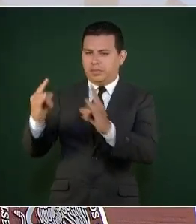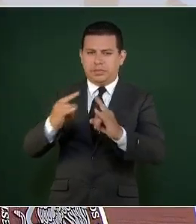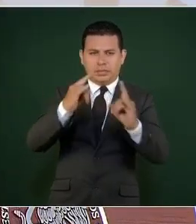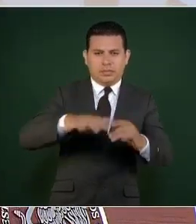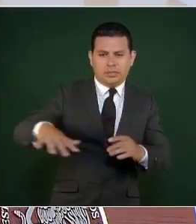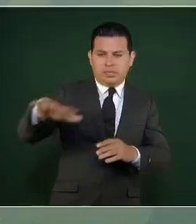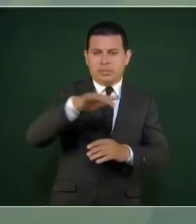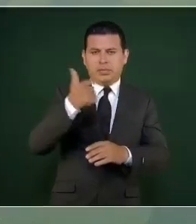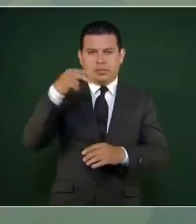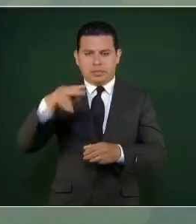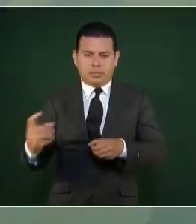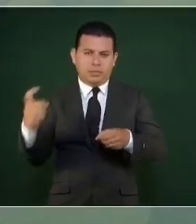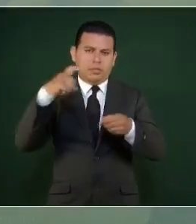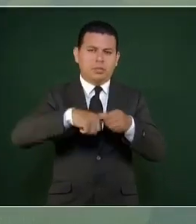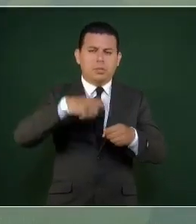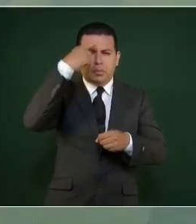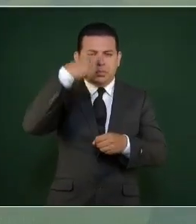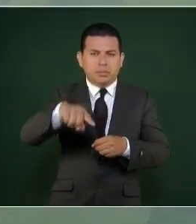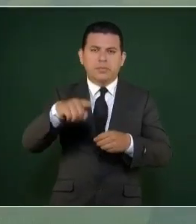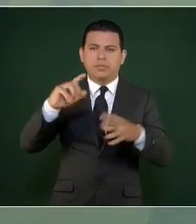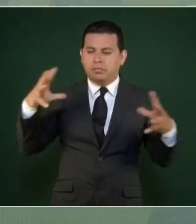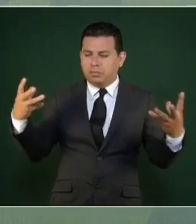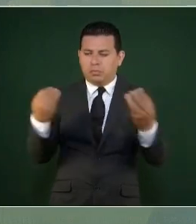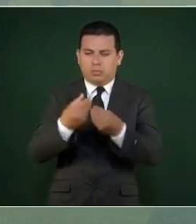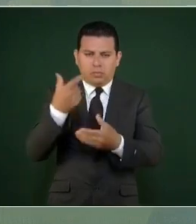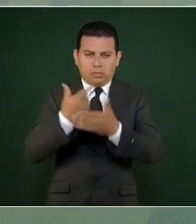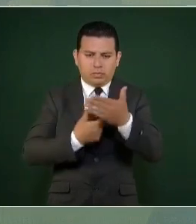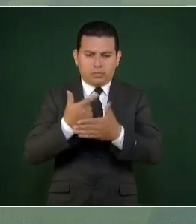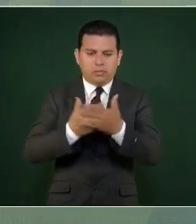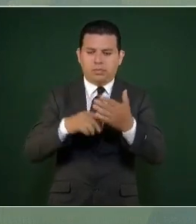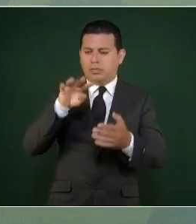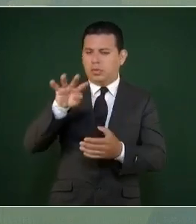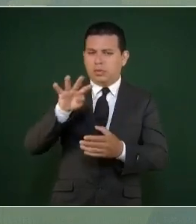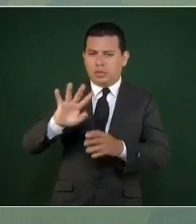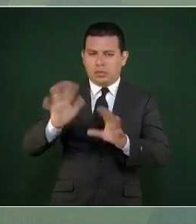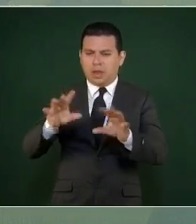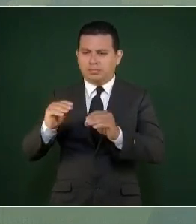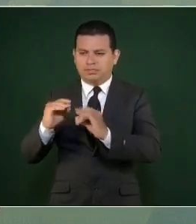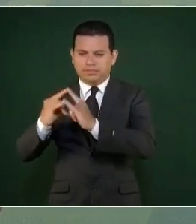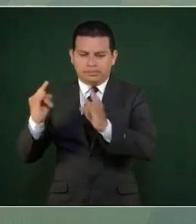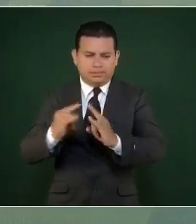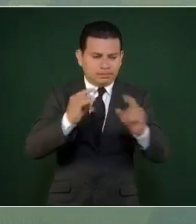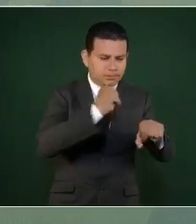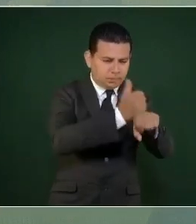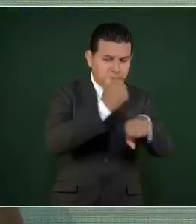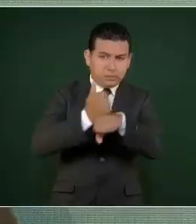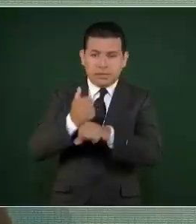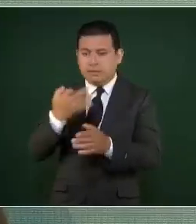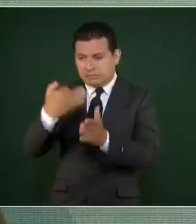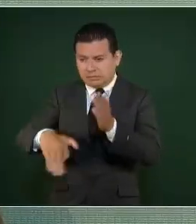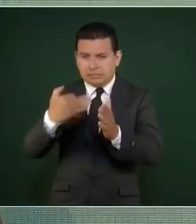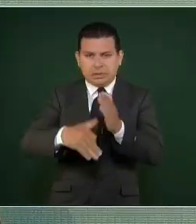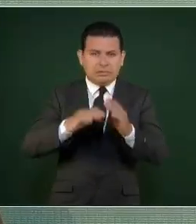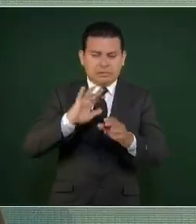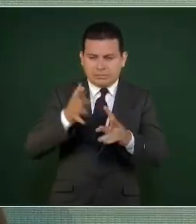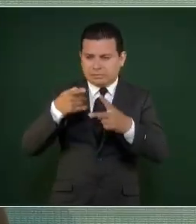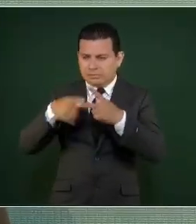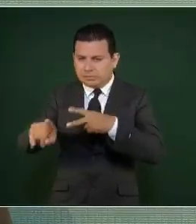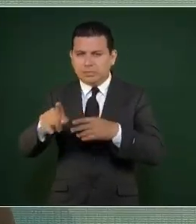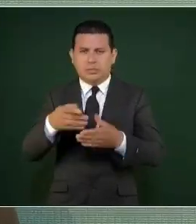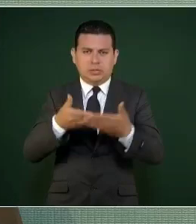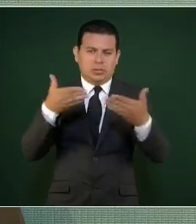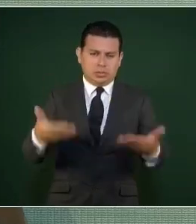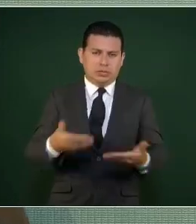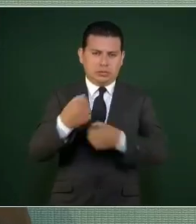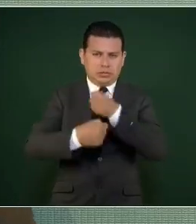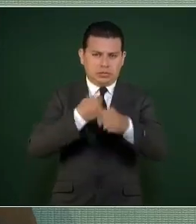a la Guardia Nacional para hacer un total de 19. Tenemos pendientes por iniciar